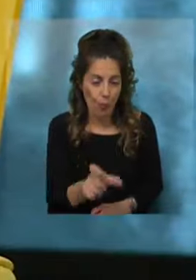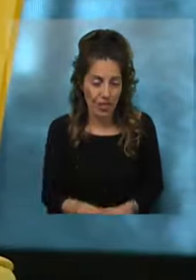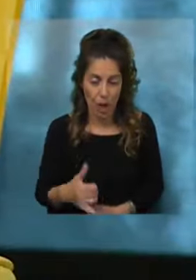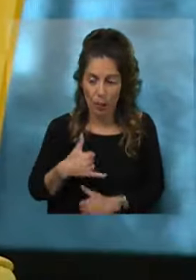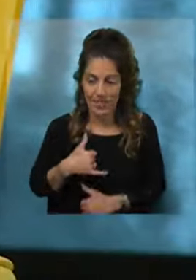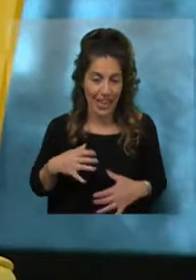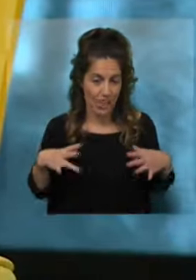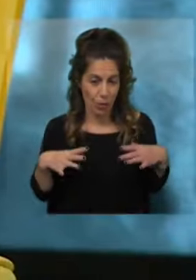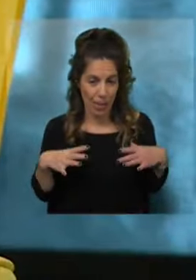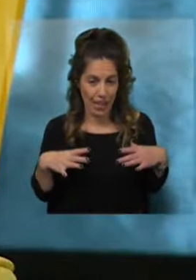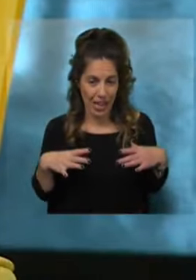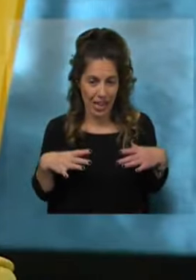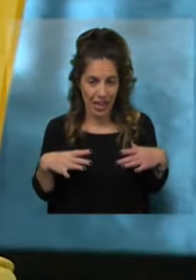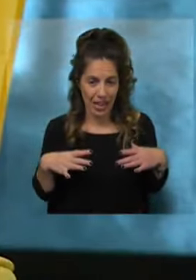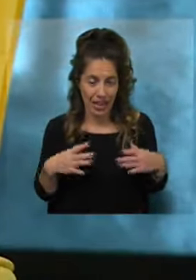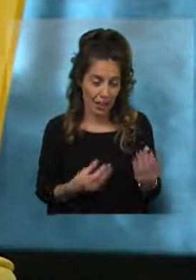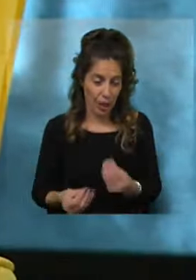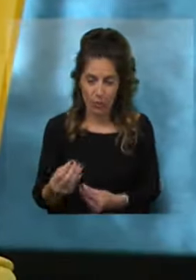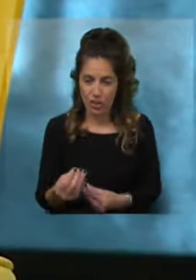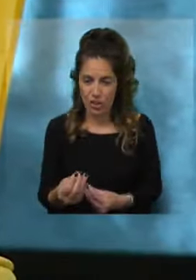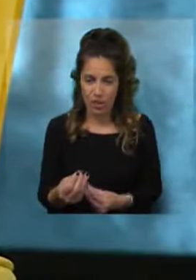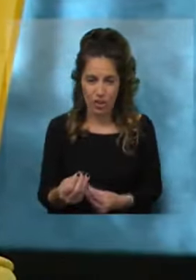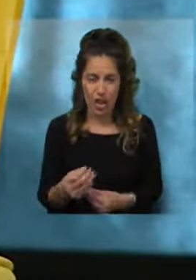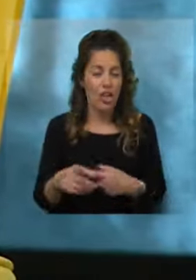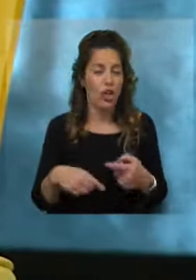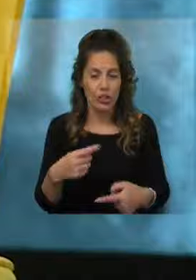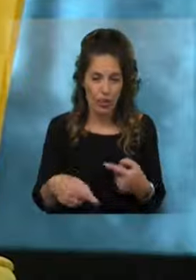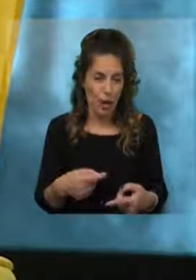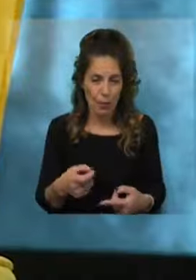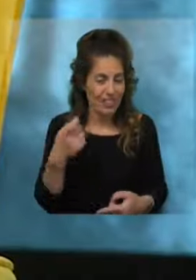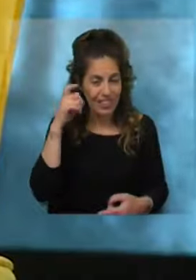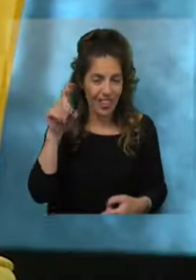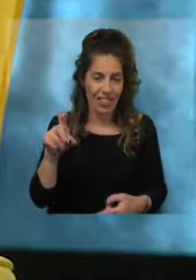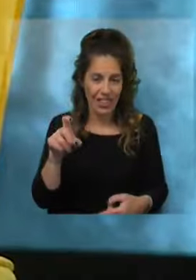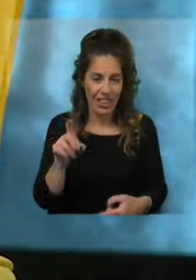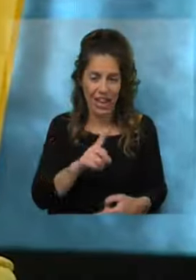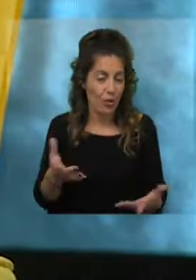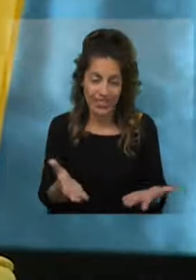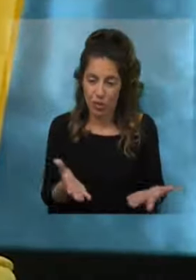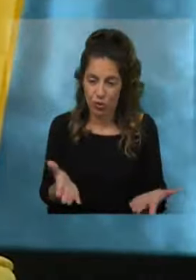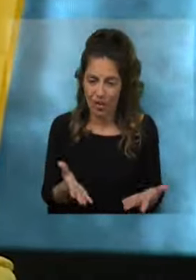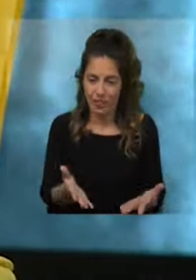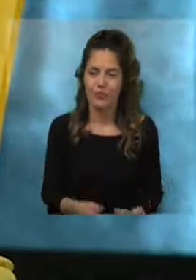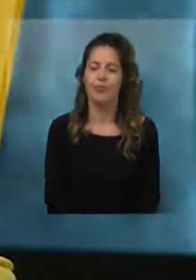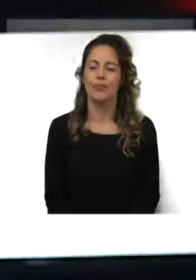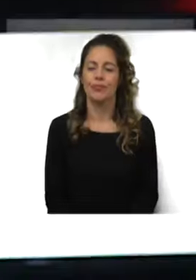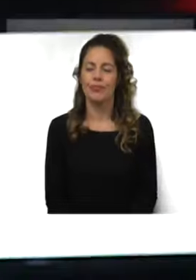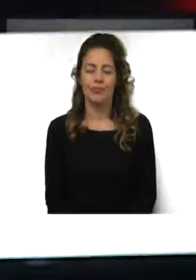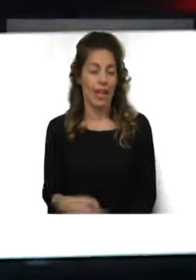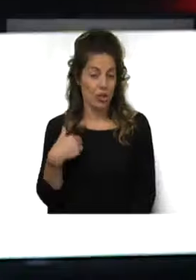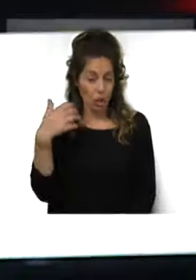jubila y después tenemos la reposición entonces seguimos en esta lógica que que no es actual eso